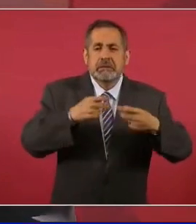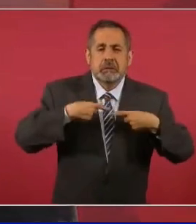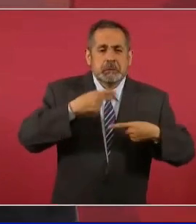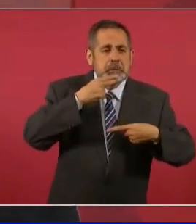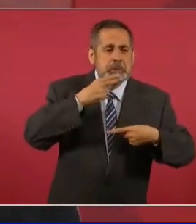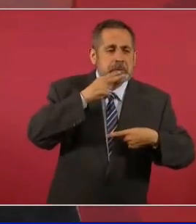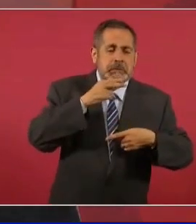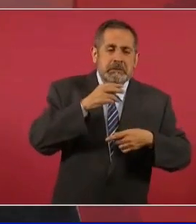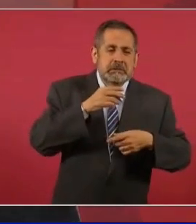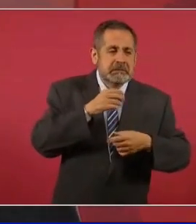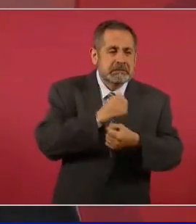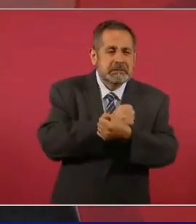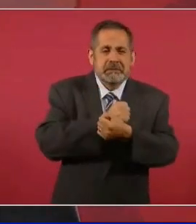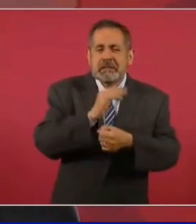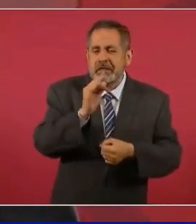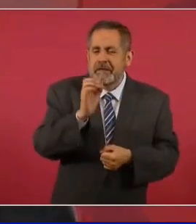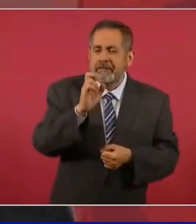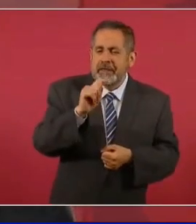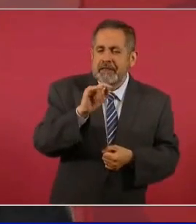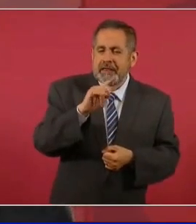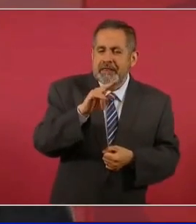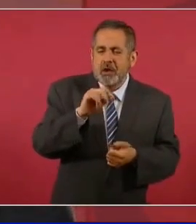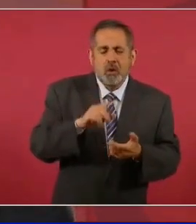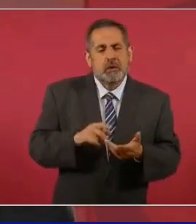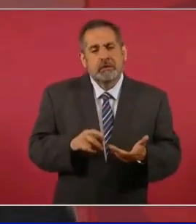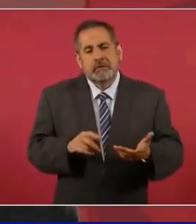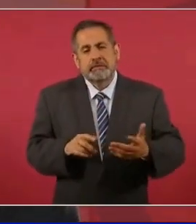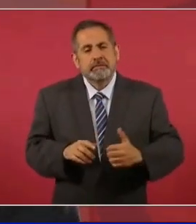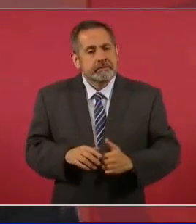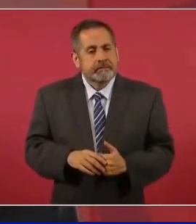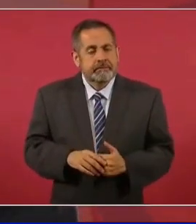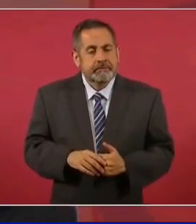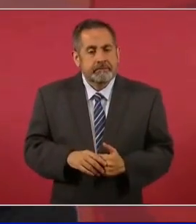por personas afectadas